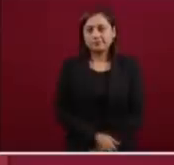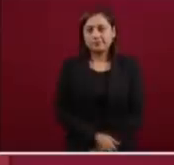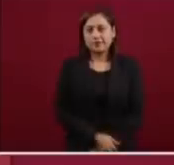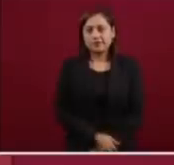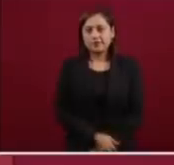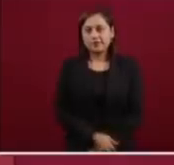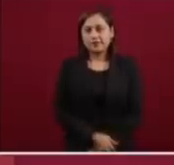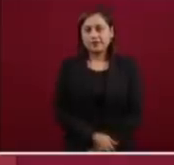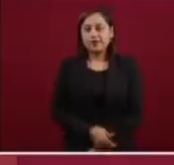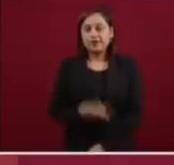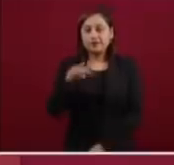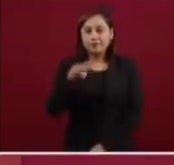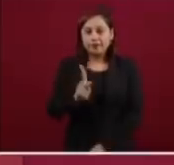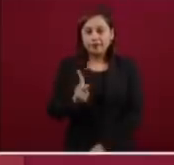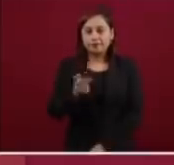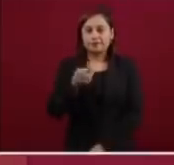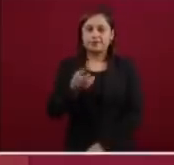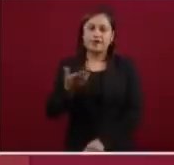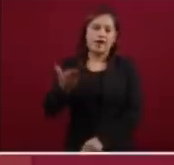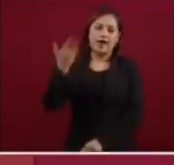eso no sucedía